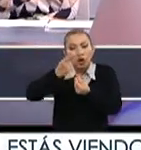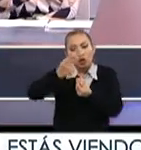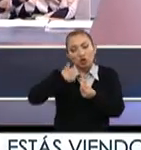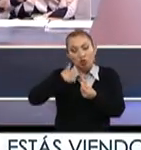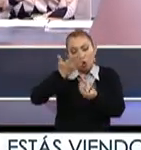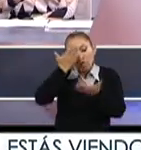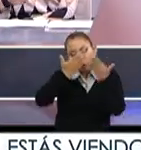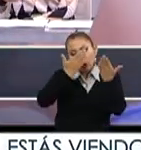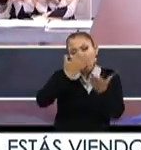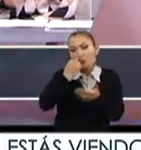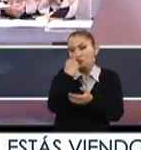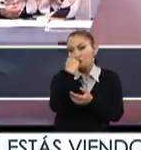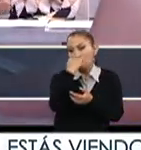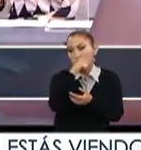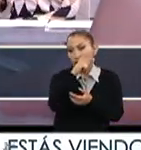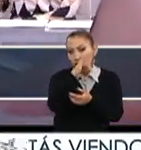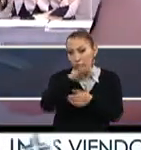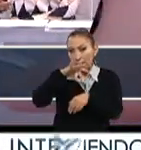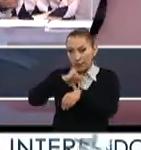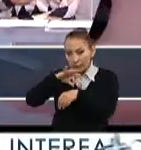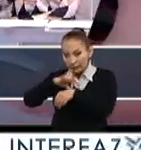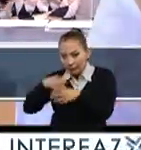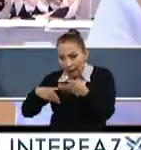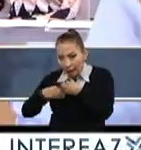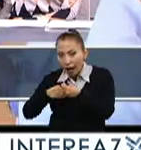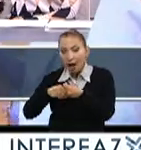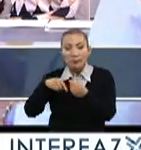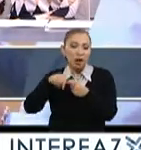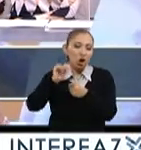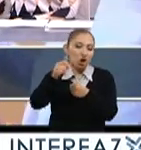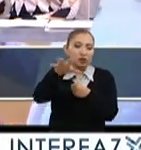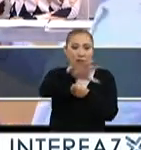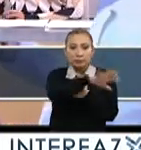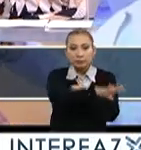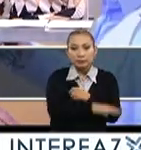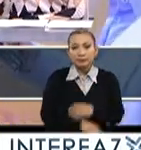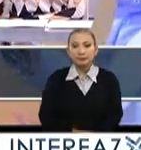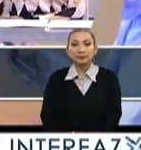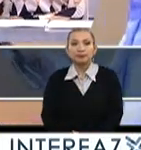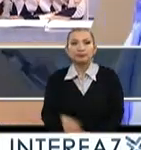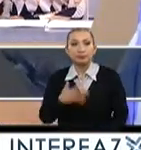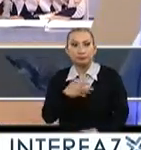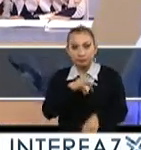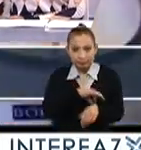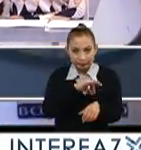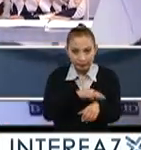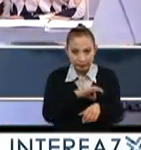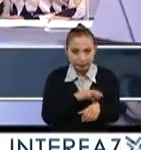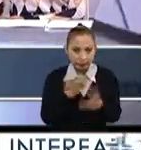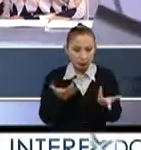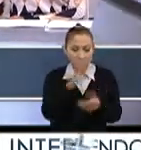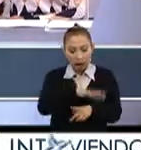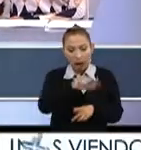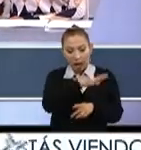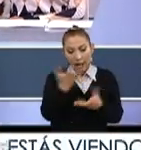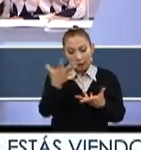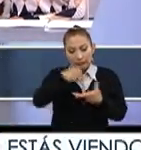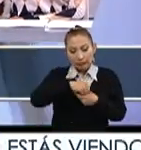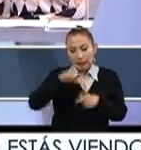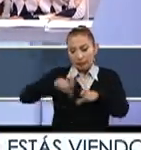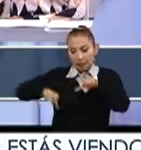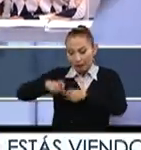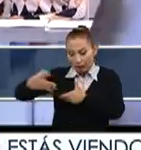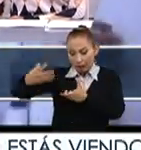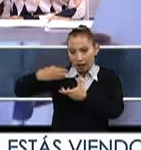se especializa en nutrición. Obviamente la medicina, pero seguramente hay varias otras. Tenemos medicina, ¿no? Como área que integra